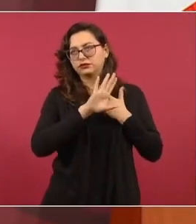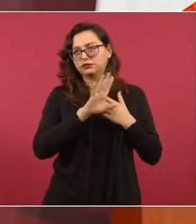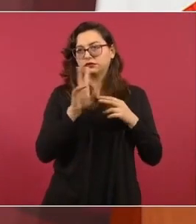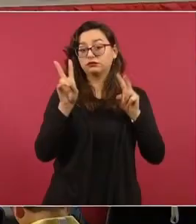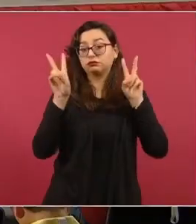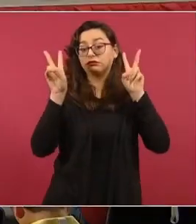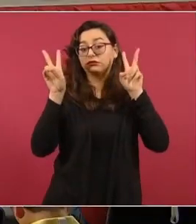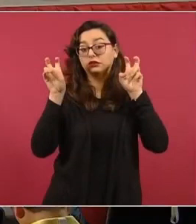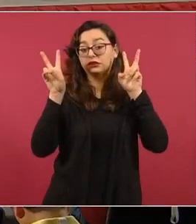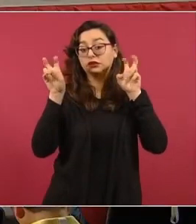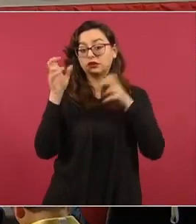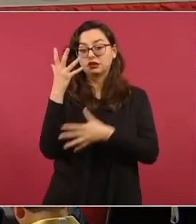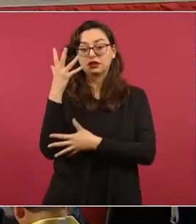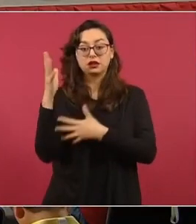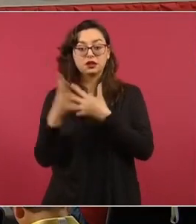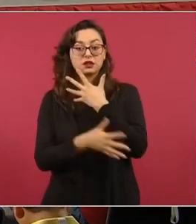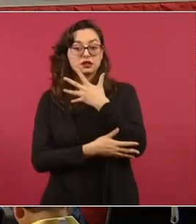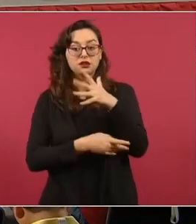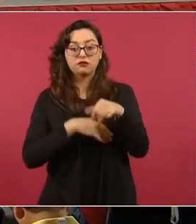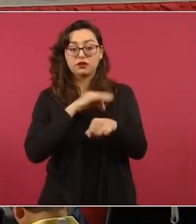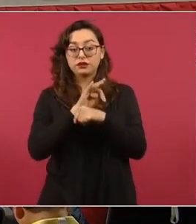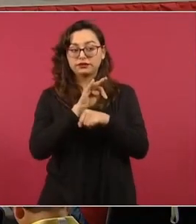pseudoambientalistas.